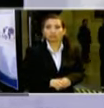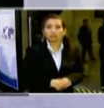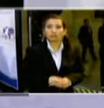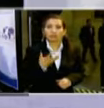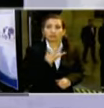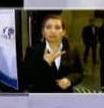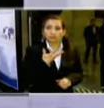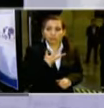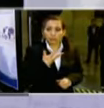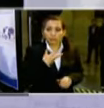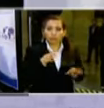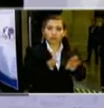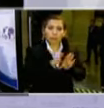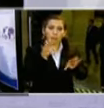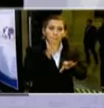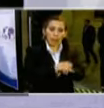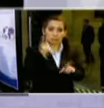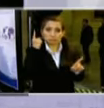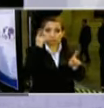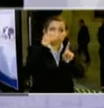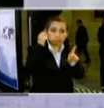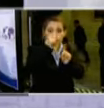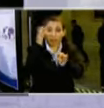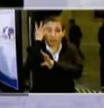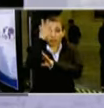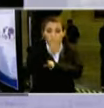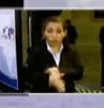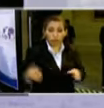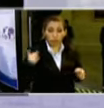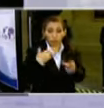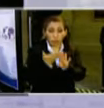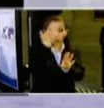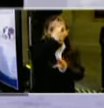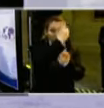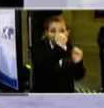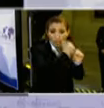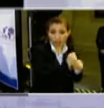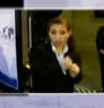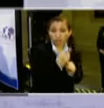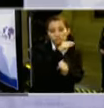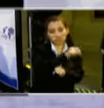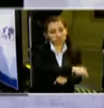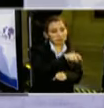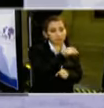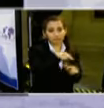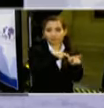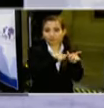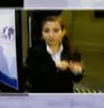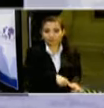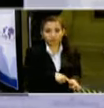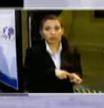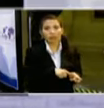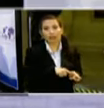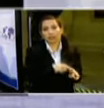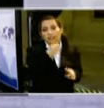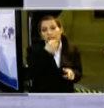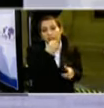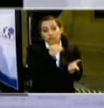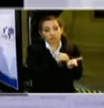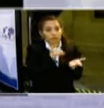Tenemos como los principales retos que se plantearon hace 2 años siguen presentes. Aún queda,